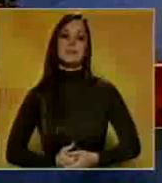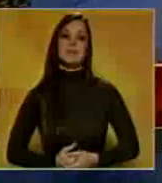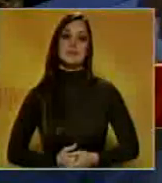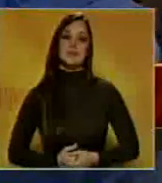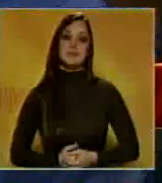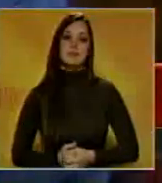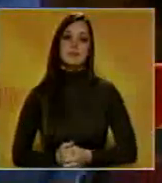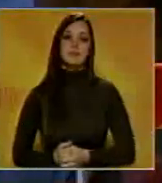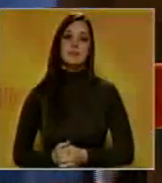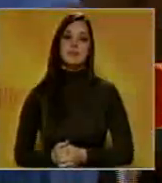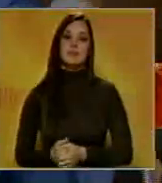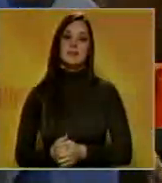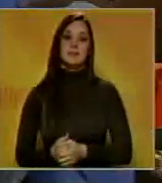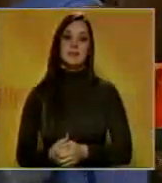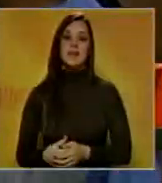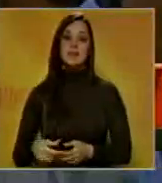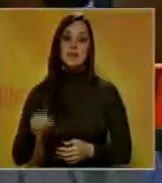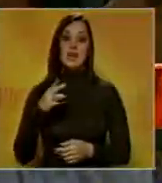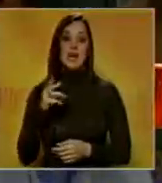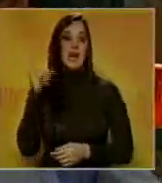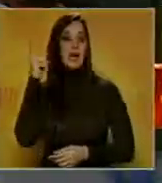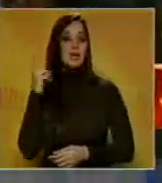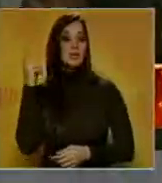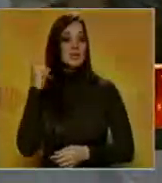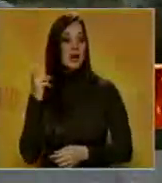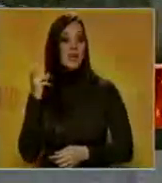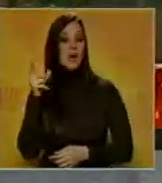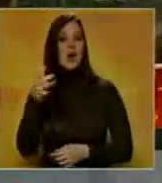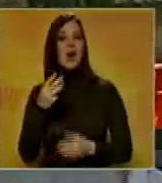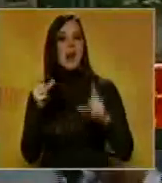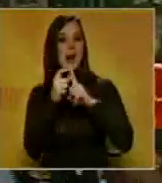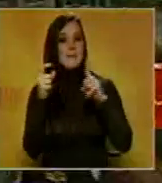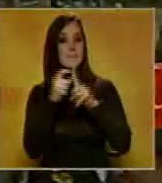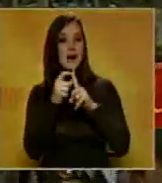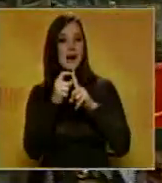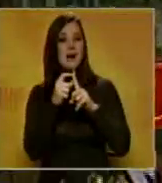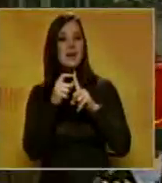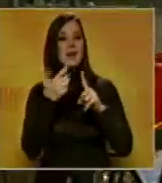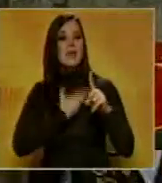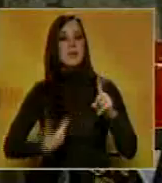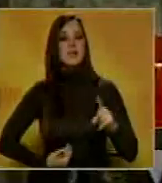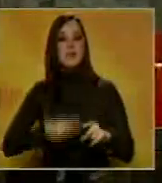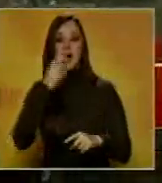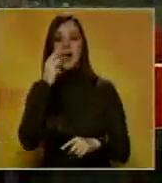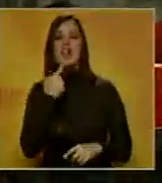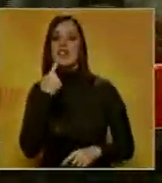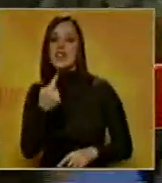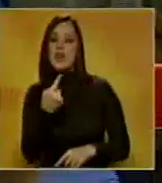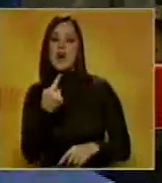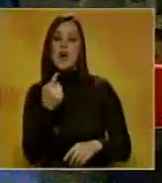Bien, muchísimas gracias. Escuchaban las palabras del jefe de Estado venezolano. Ha dicho que hay que cuidar el proceso de integración.